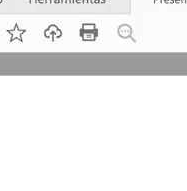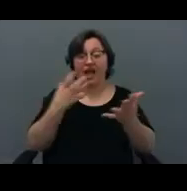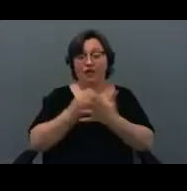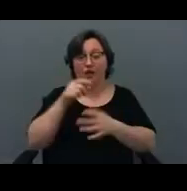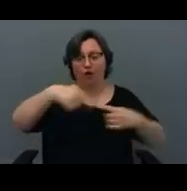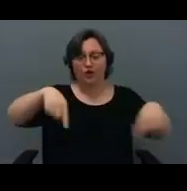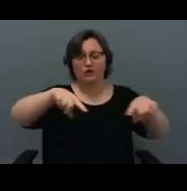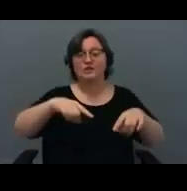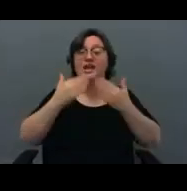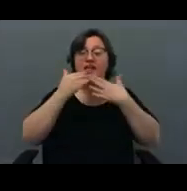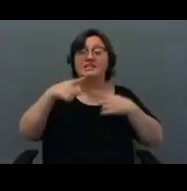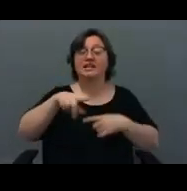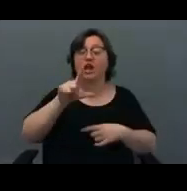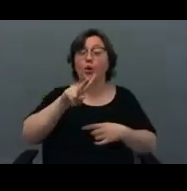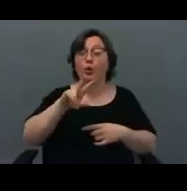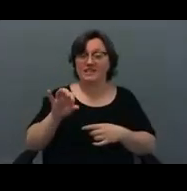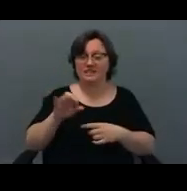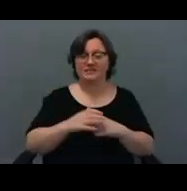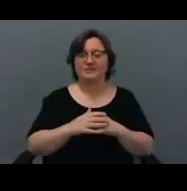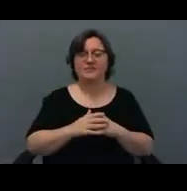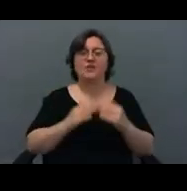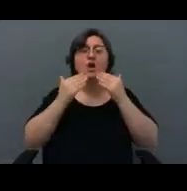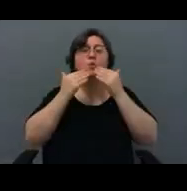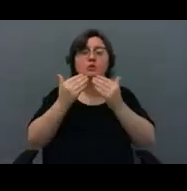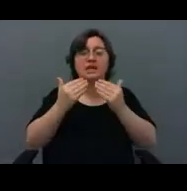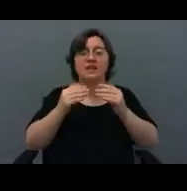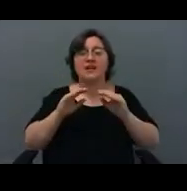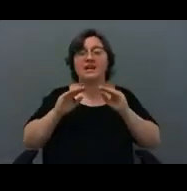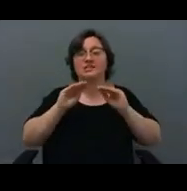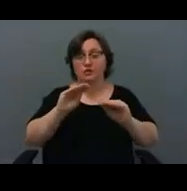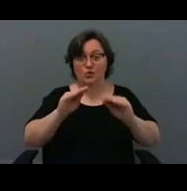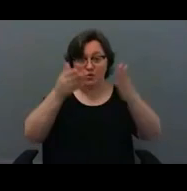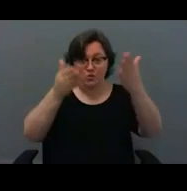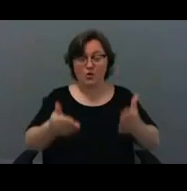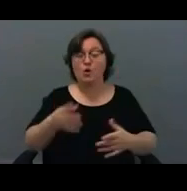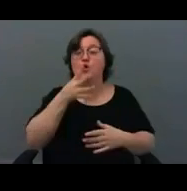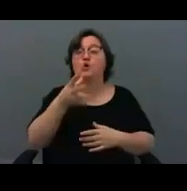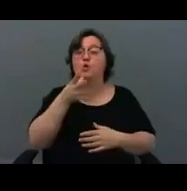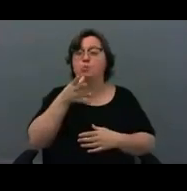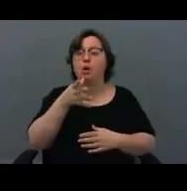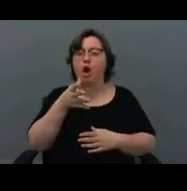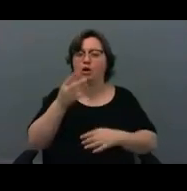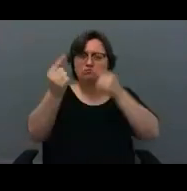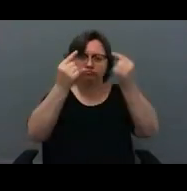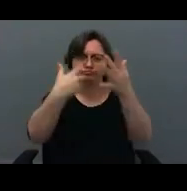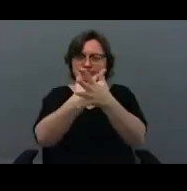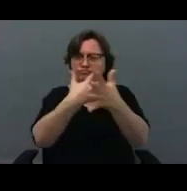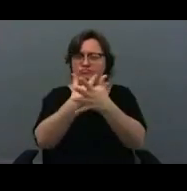Muchísimas gracias a ti, Luis. Muchísimas gracias además por